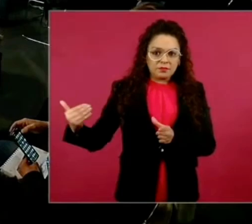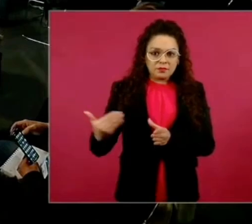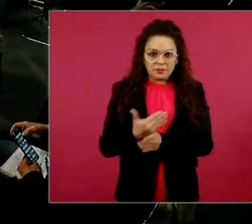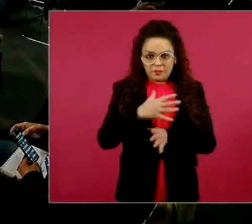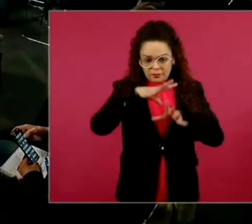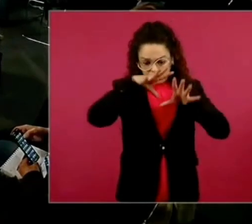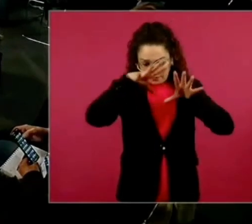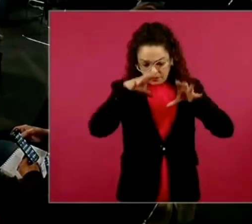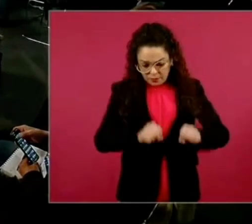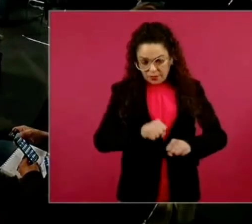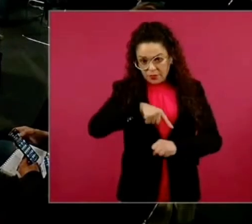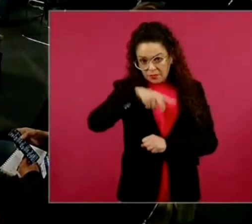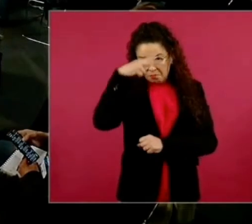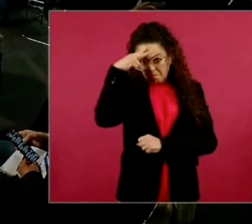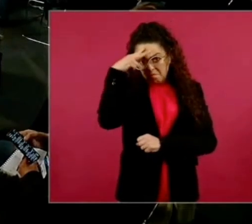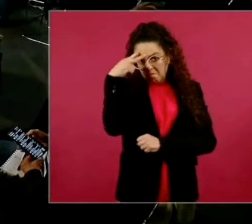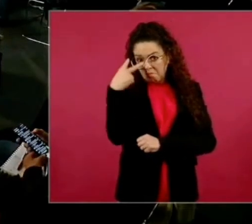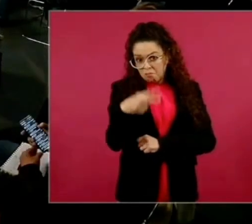territorio